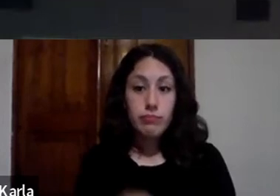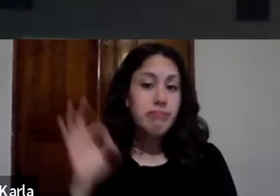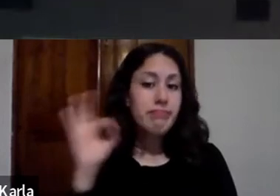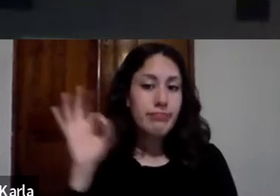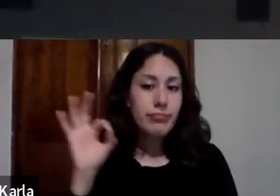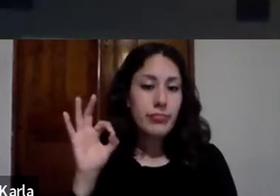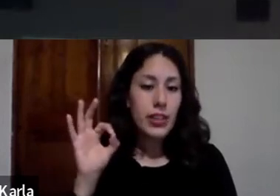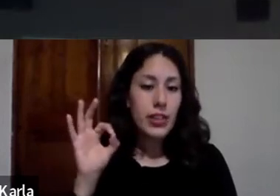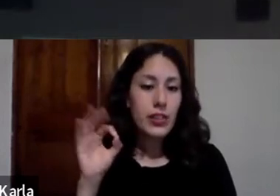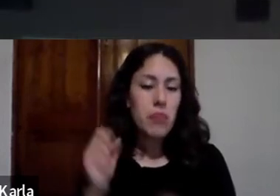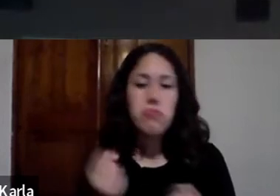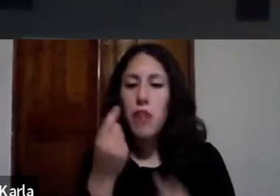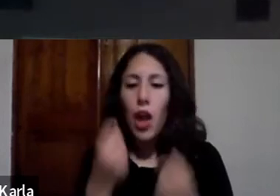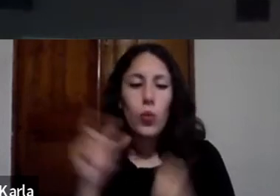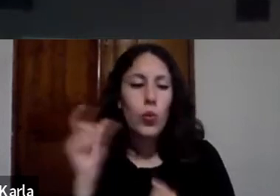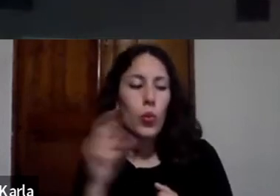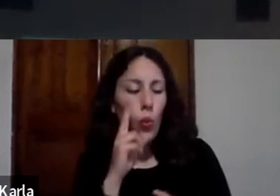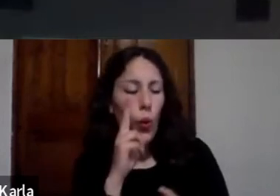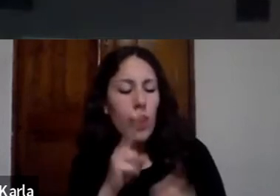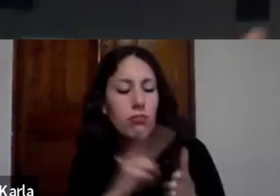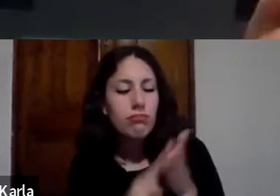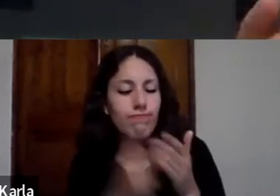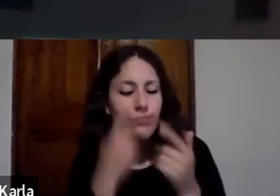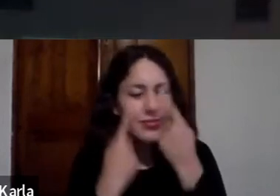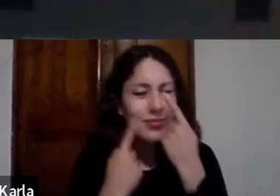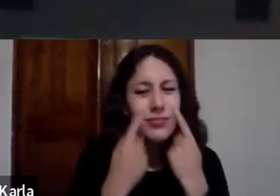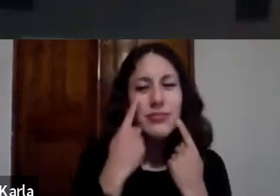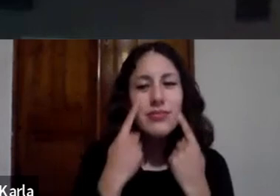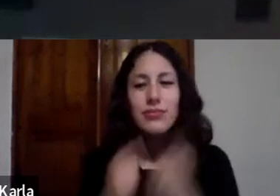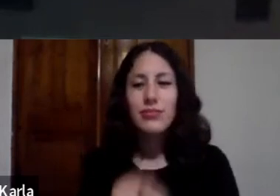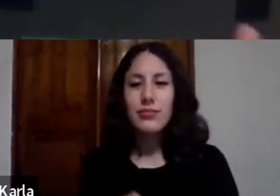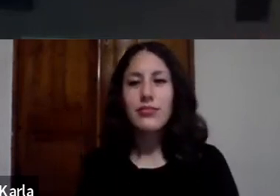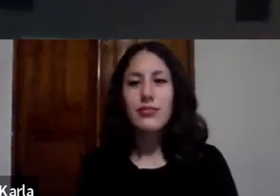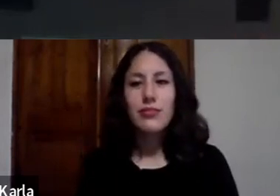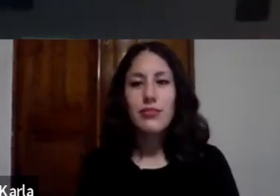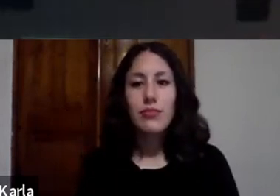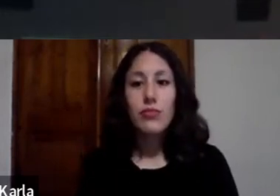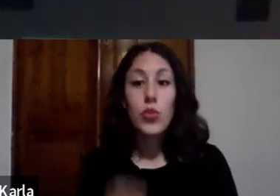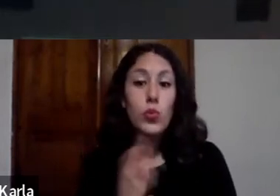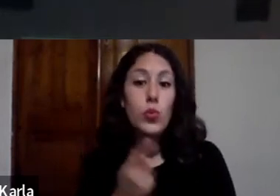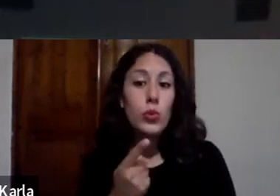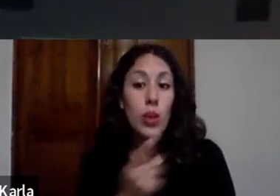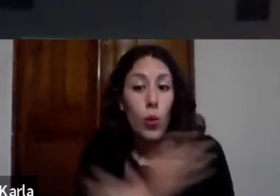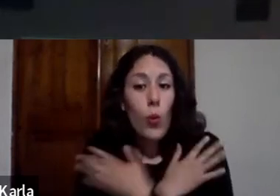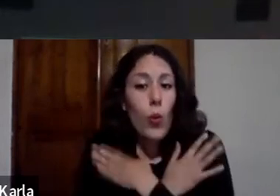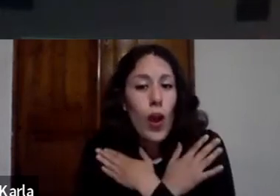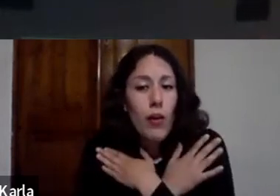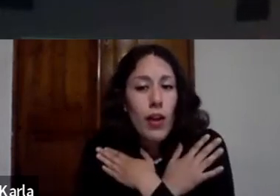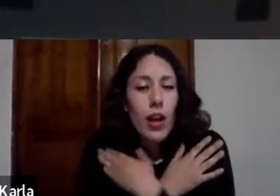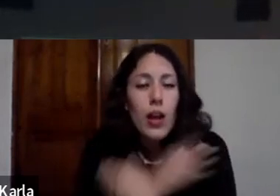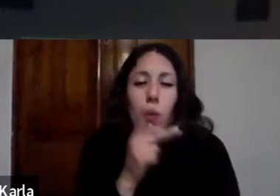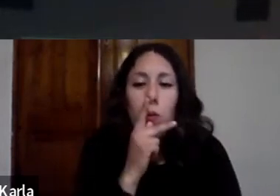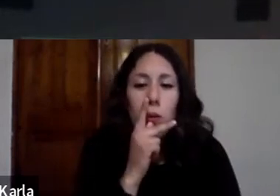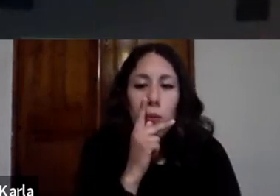salgan algunas lágrimas. Bueno, si el abrazo de un padre terrenal te